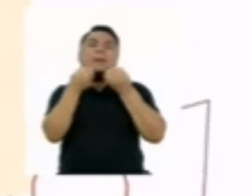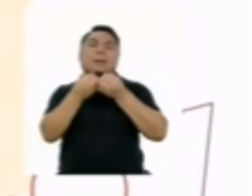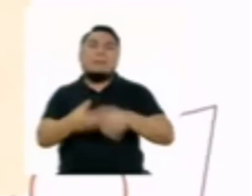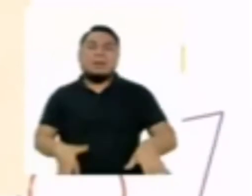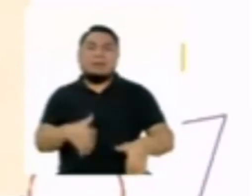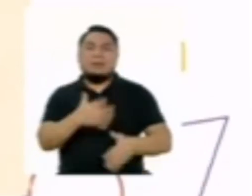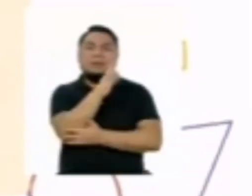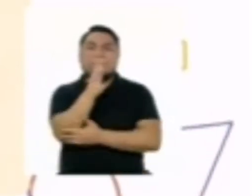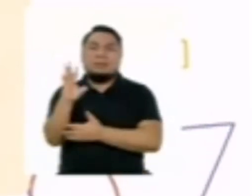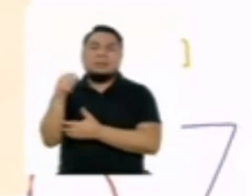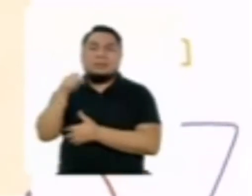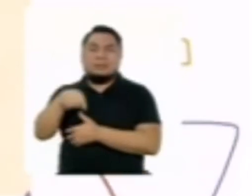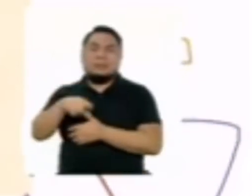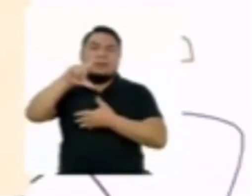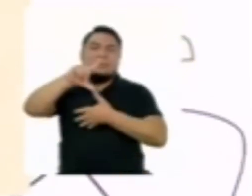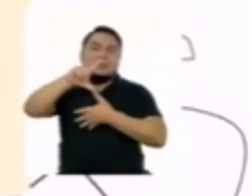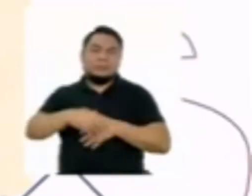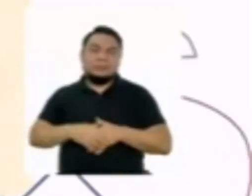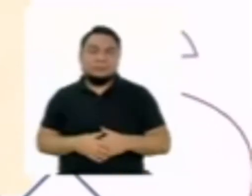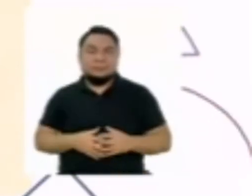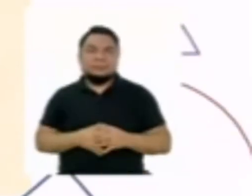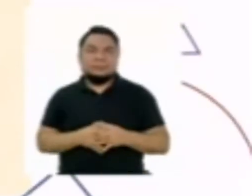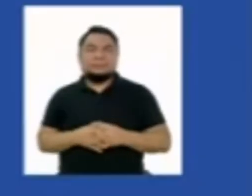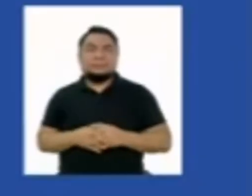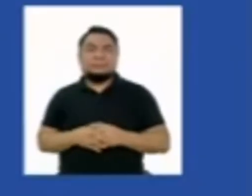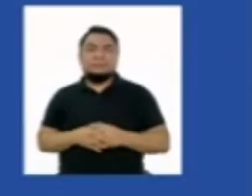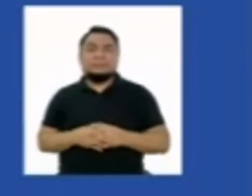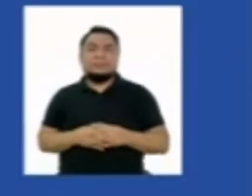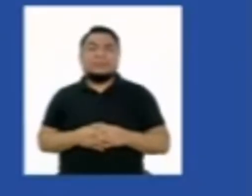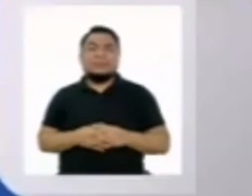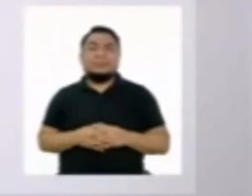de biodiversidad en América Latina.